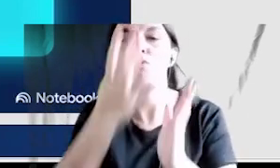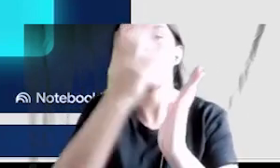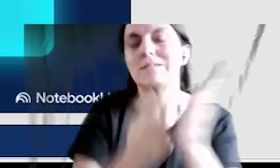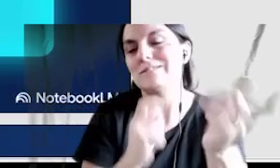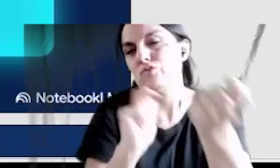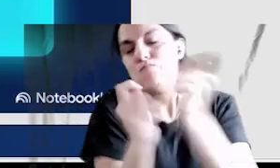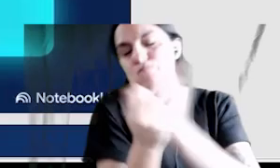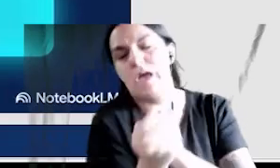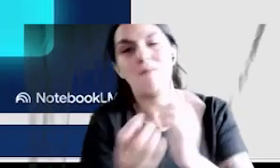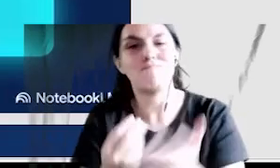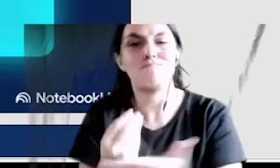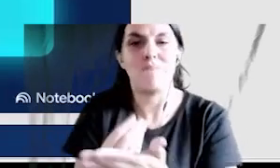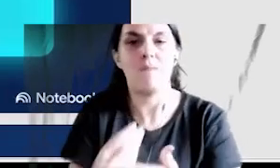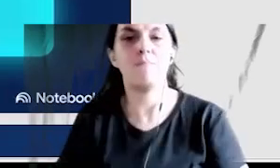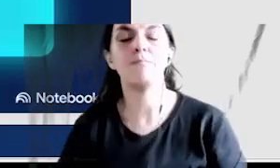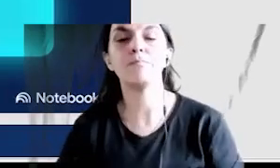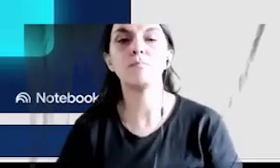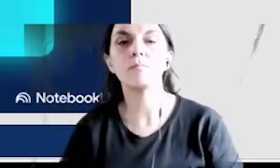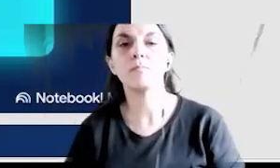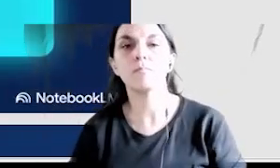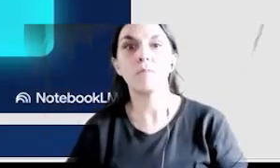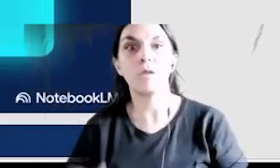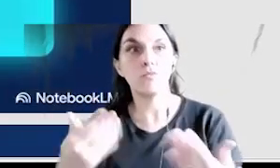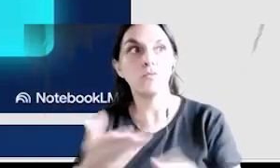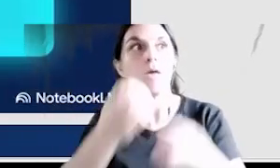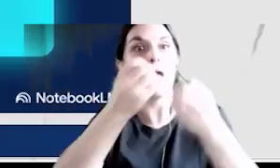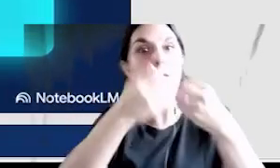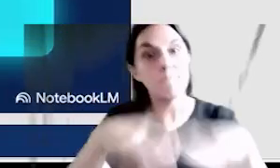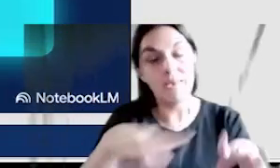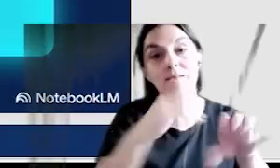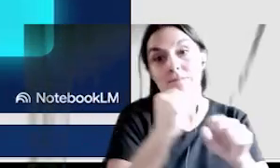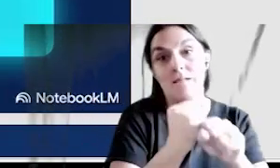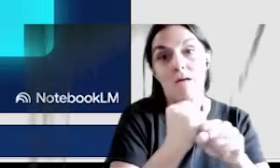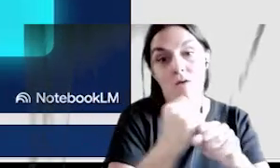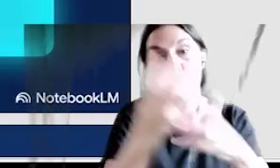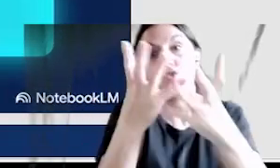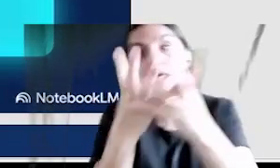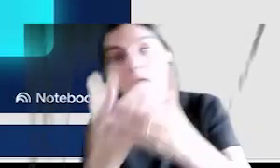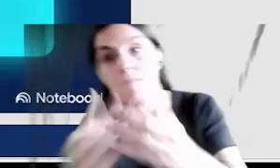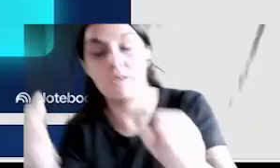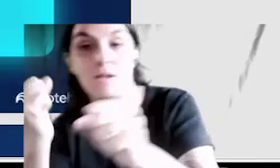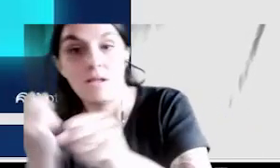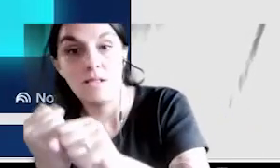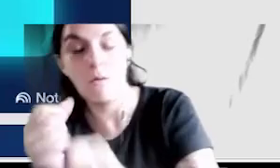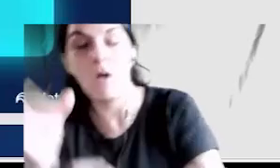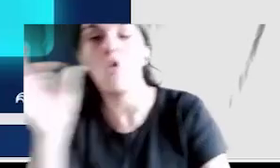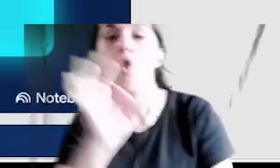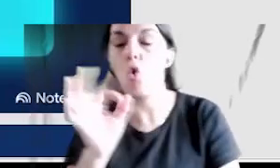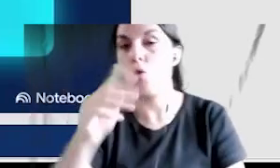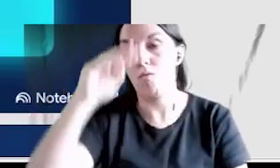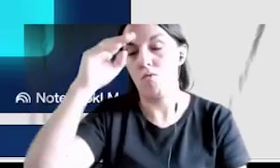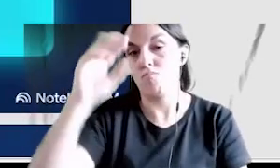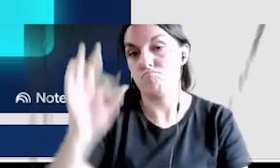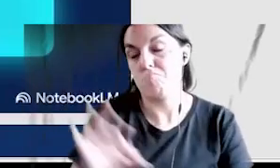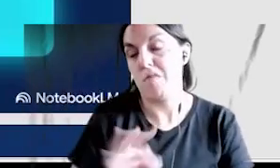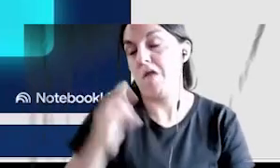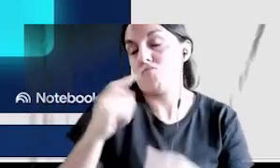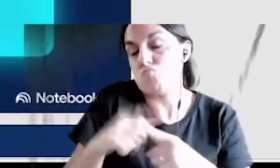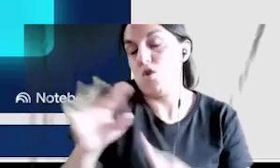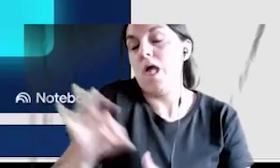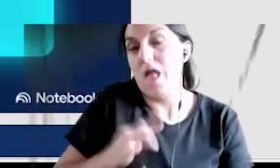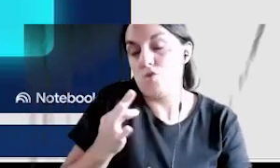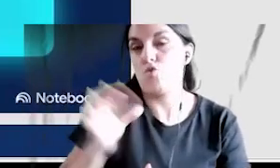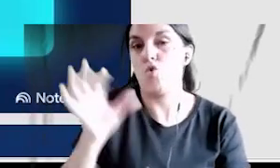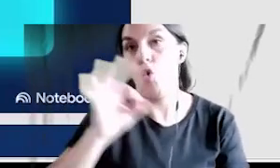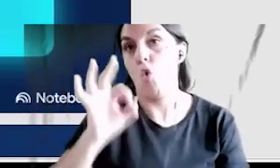agente. Entonces, siempre que exista un inicio o un final de una relación laboral o en forma anual, que puede llevarse a